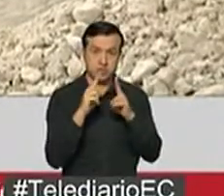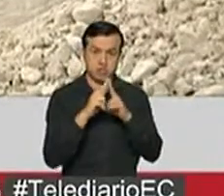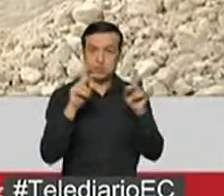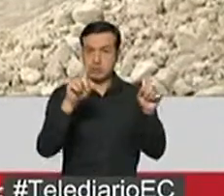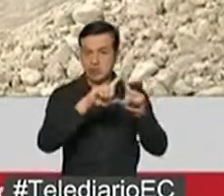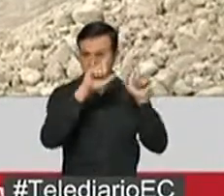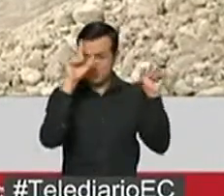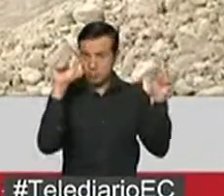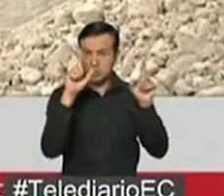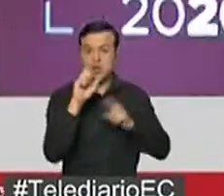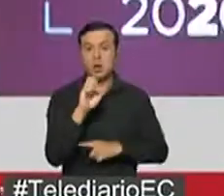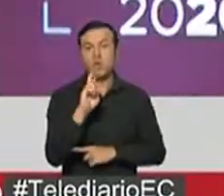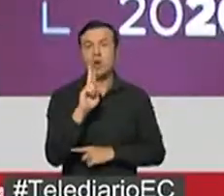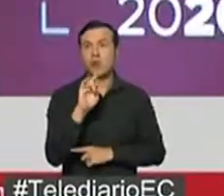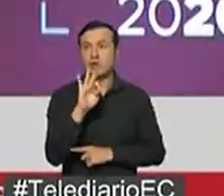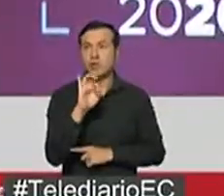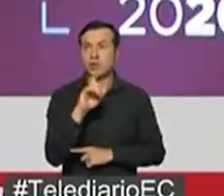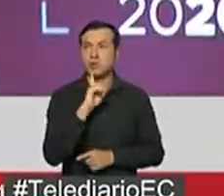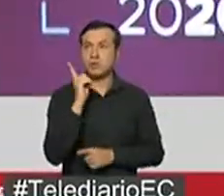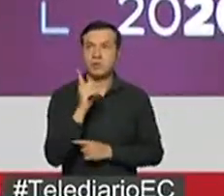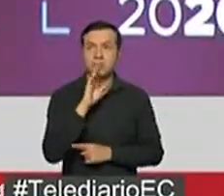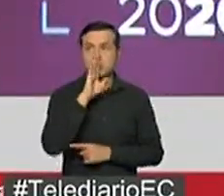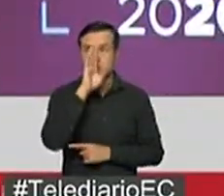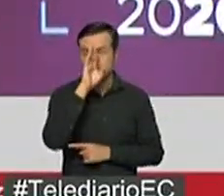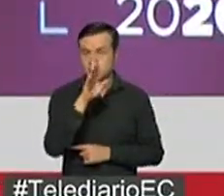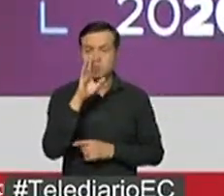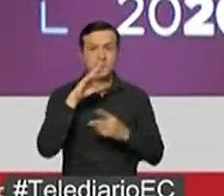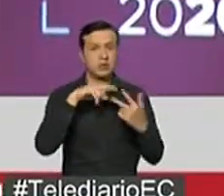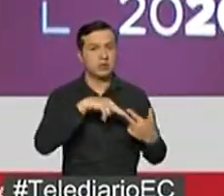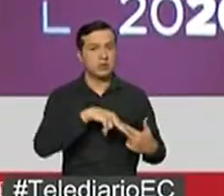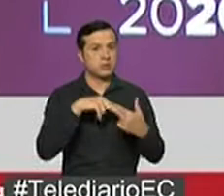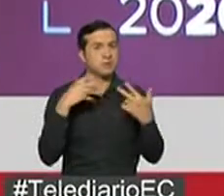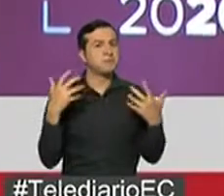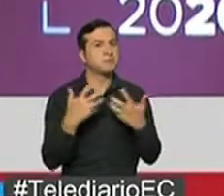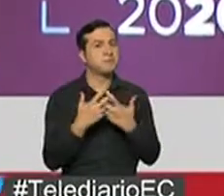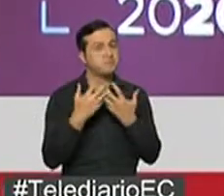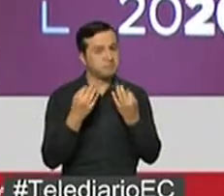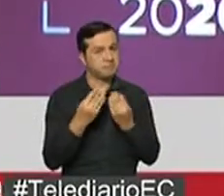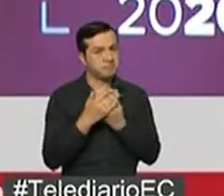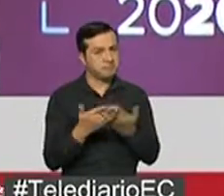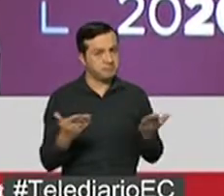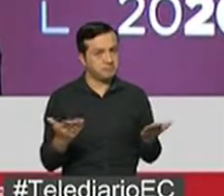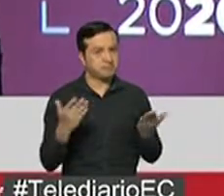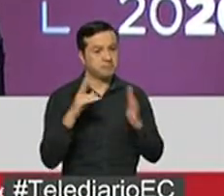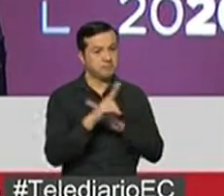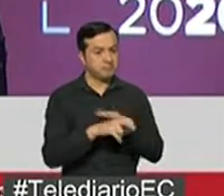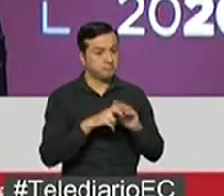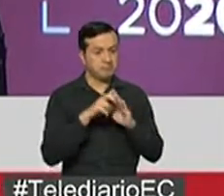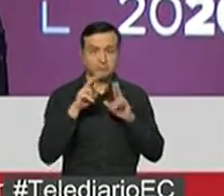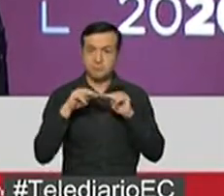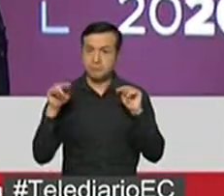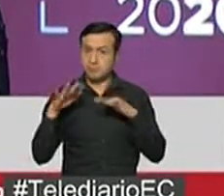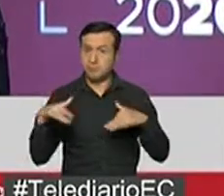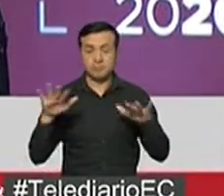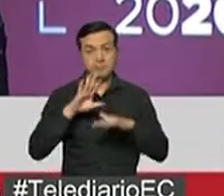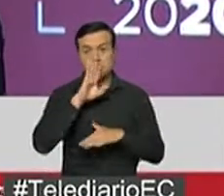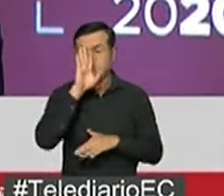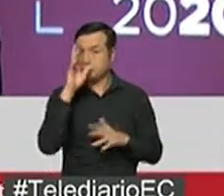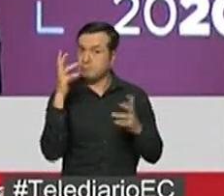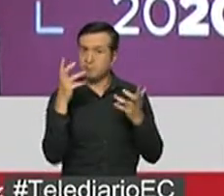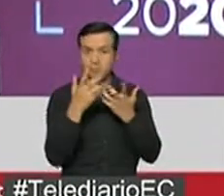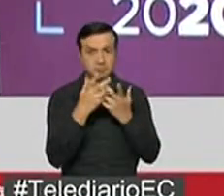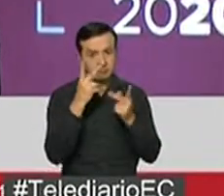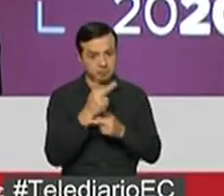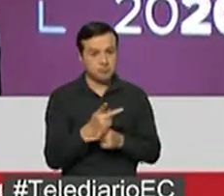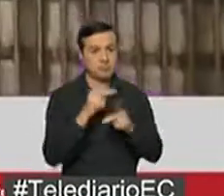ecuacorriente en el ecuador exa siempre mantiene relaciones de armónicas entre la mina y el medio ambiente entre la empresa y